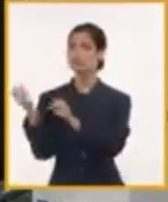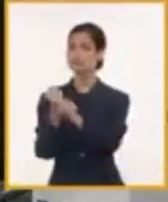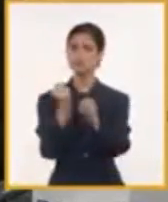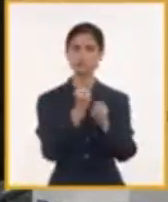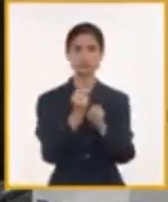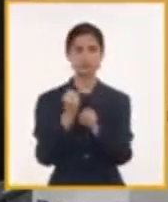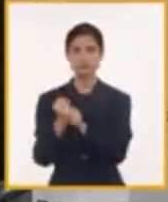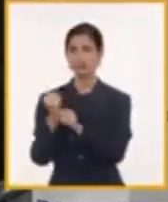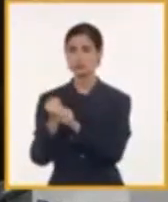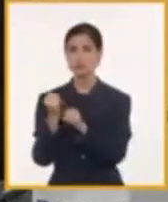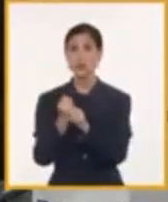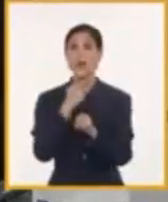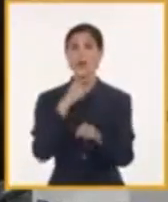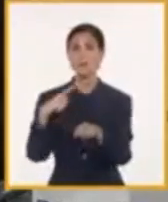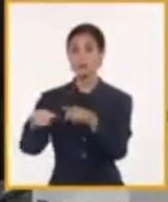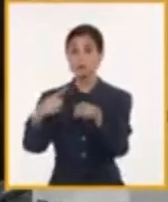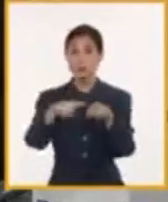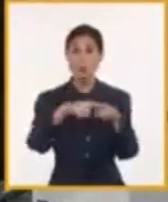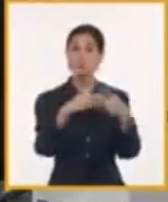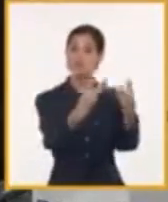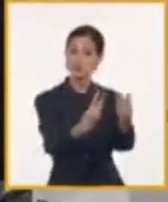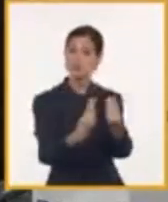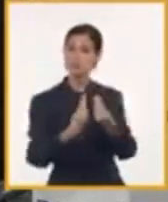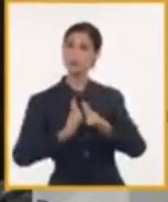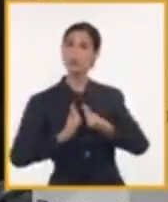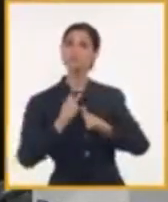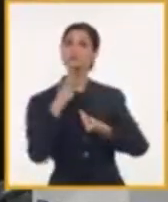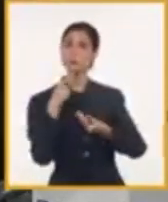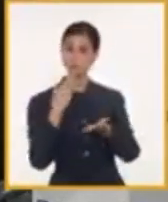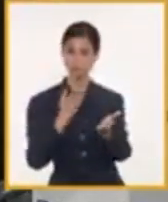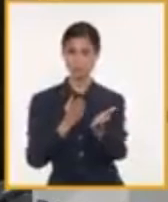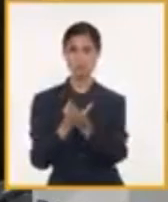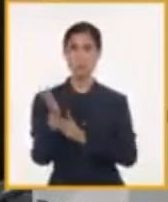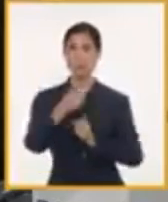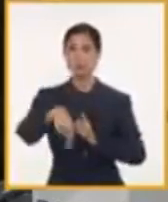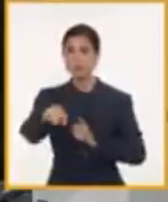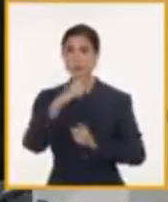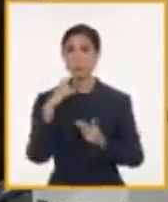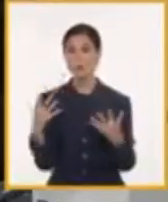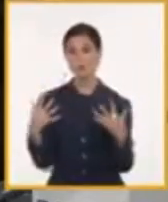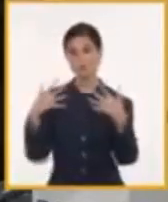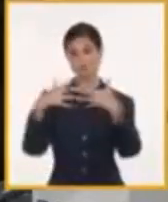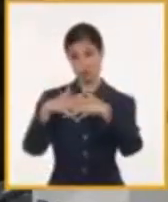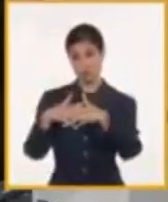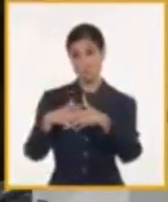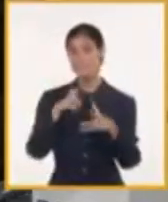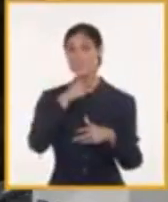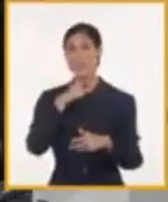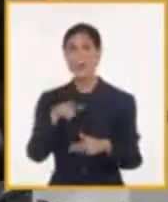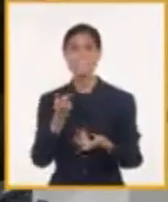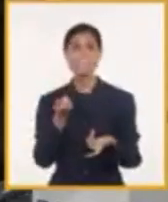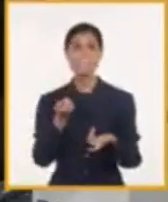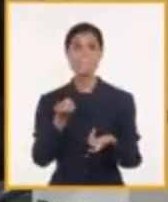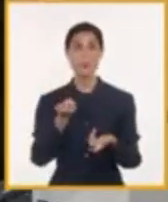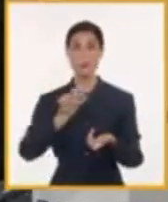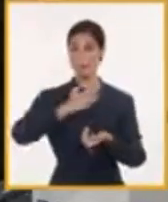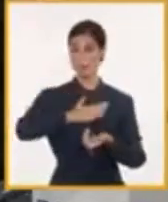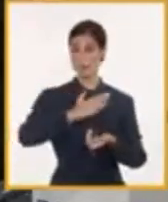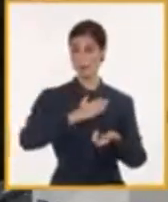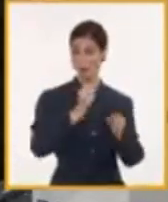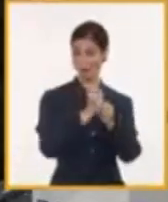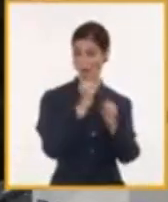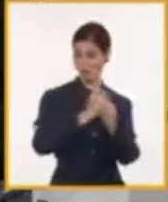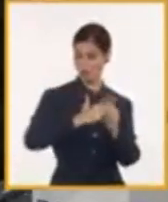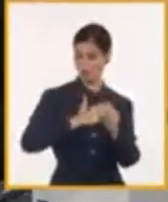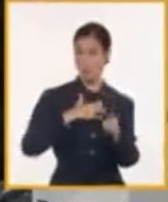esa materia prima y con los encadenamientos que hemos logrado, tanto con el sector privado como las nuevas formas de gestión, hemos